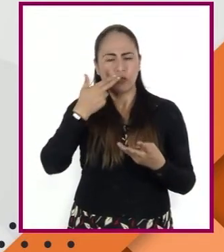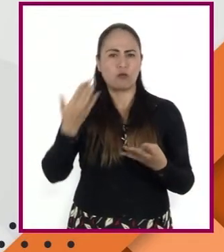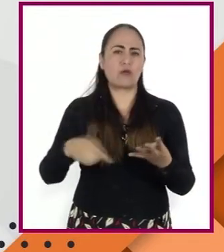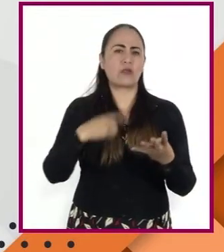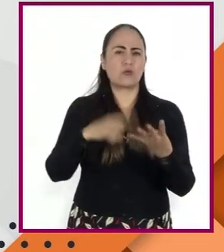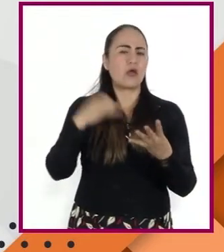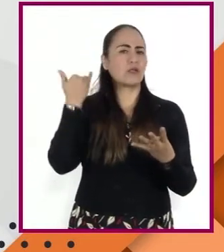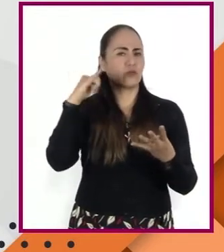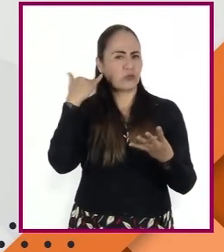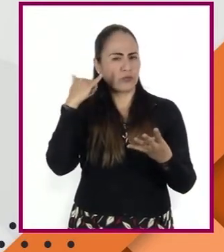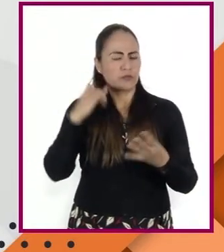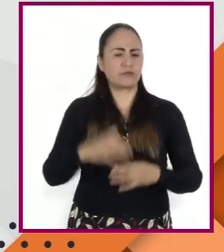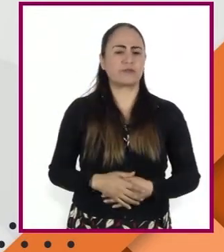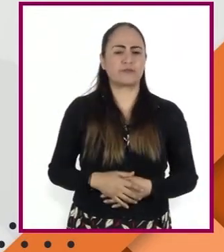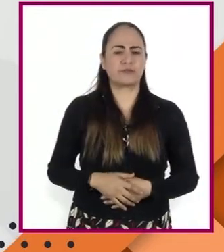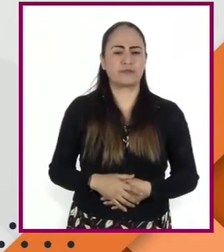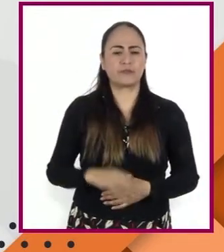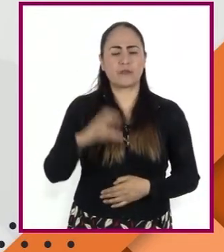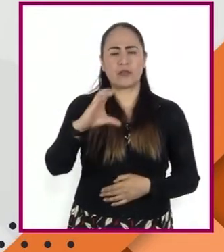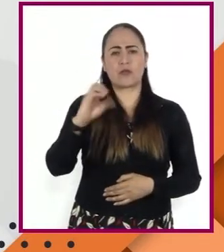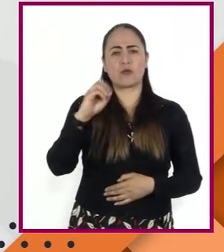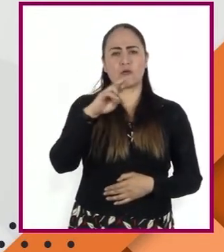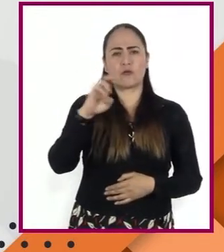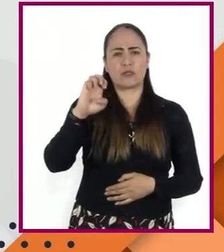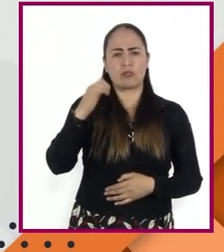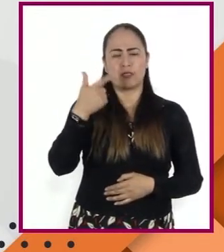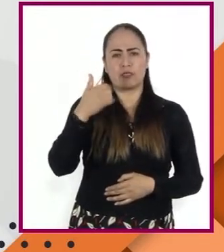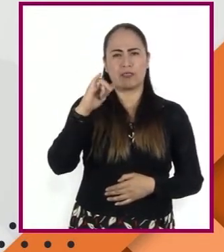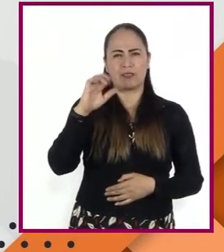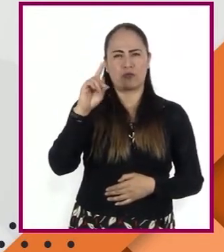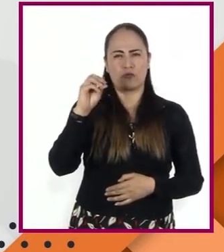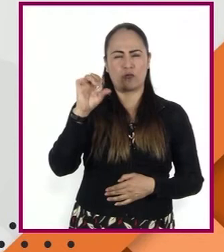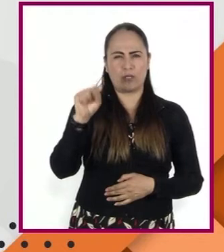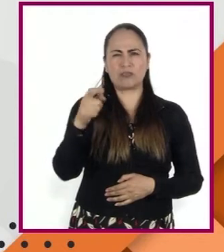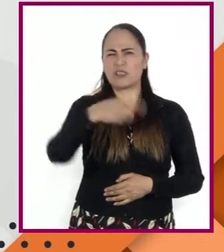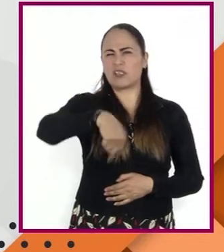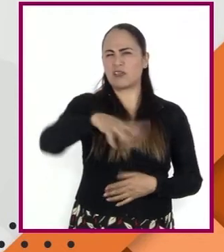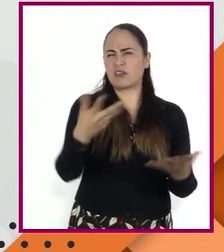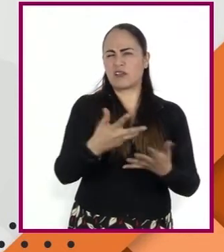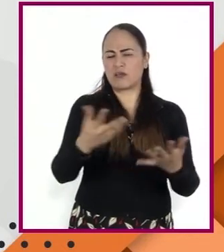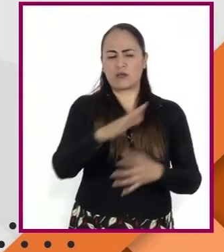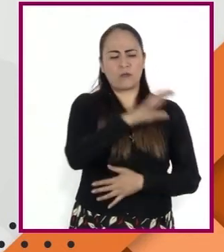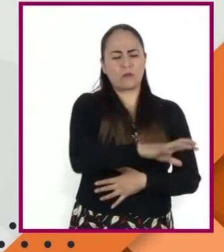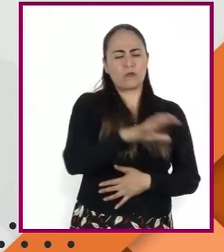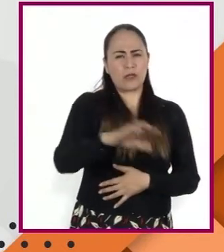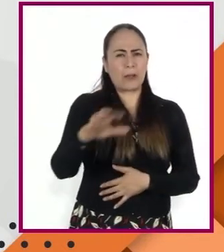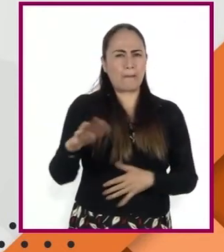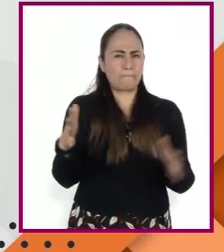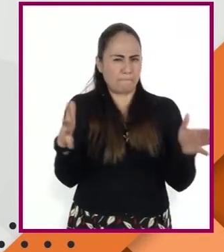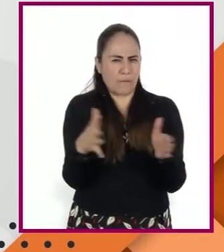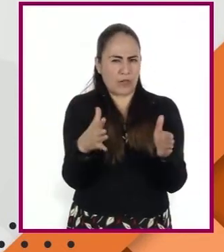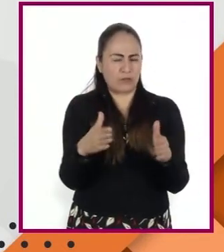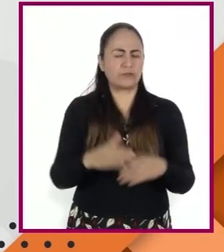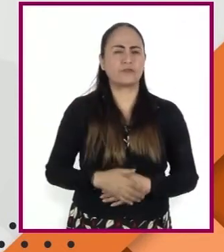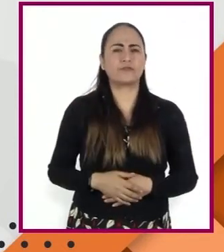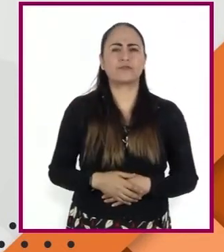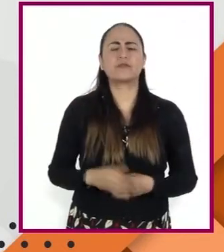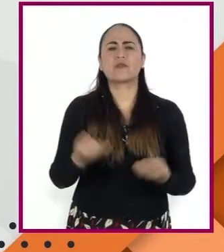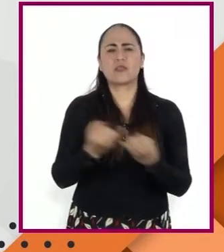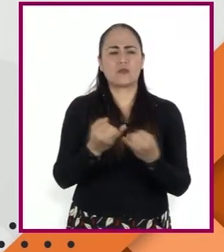América. Virrey, era la representación del rey de España en América y tenía 5